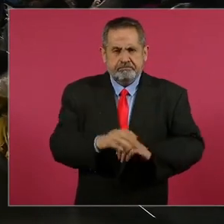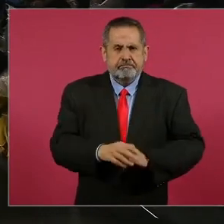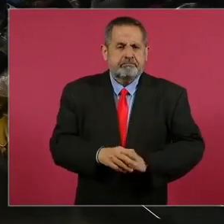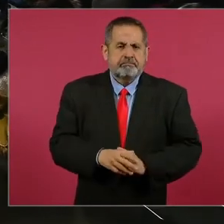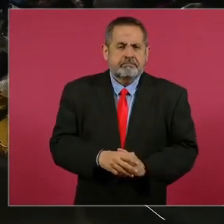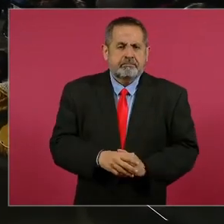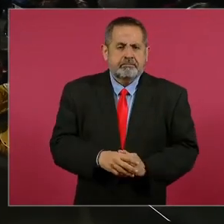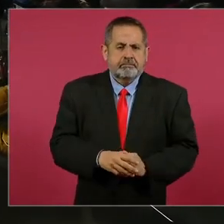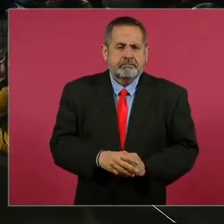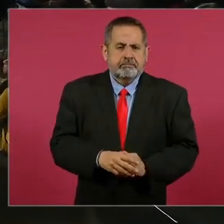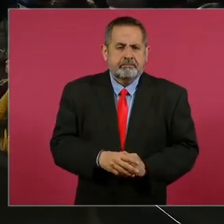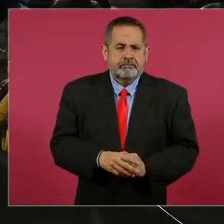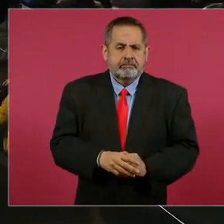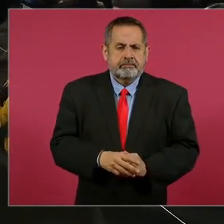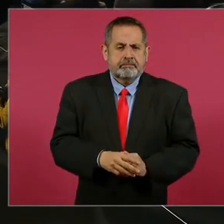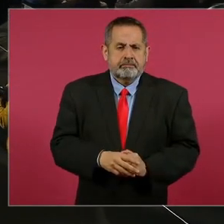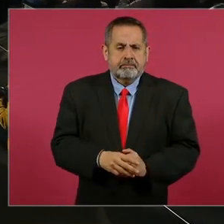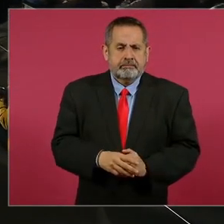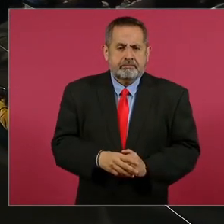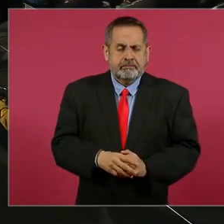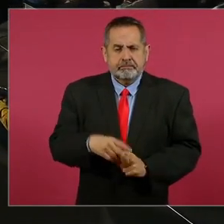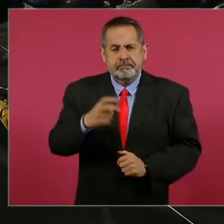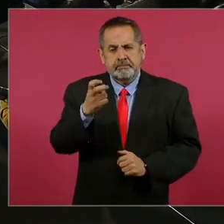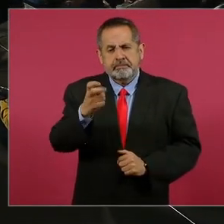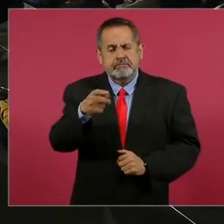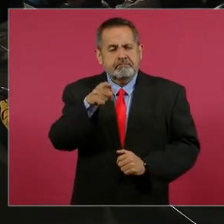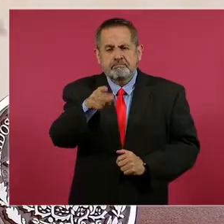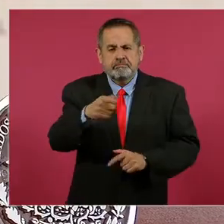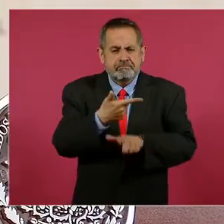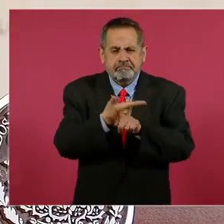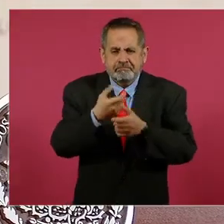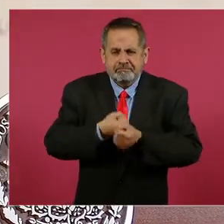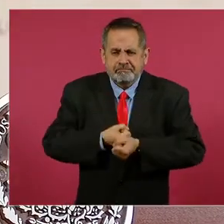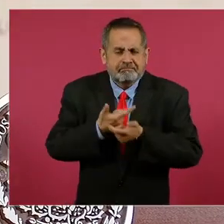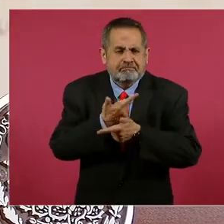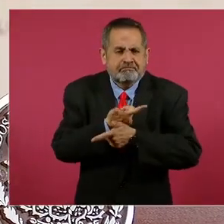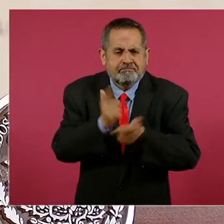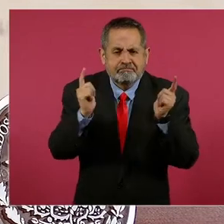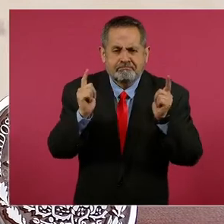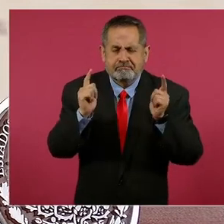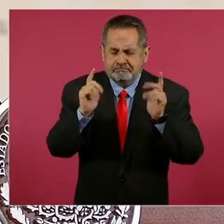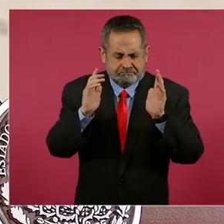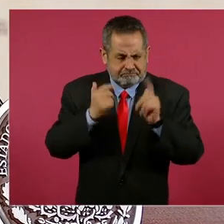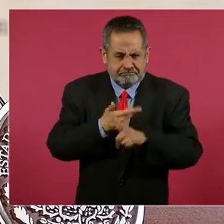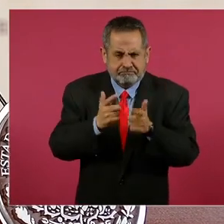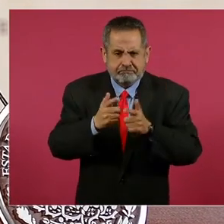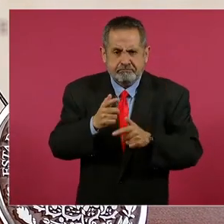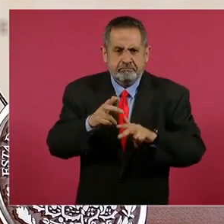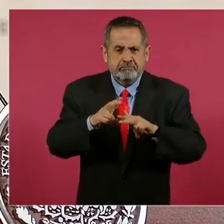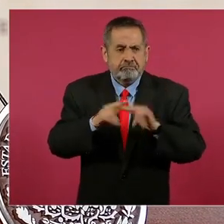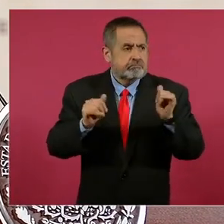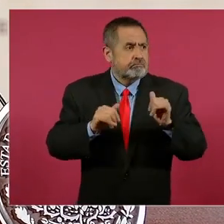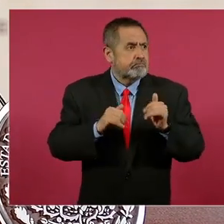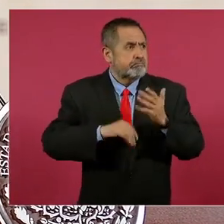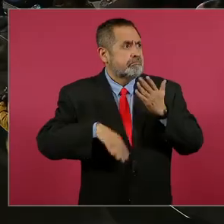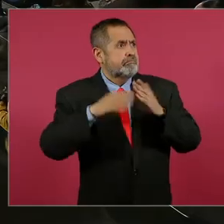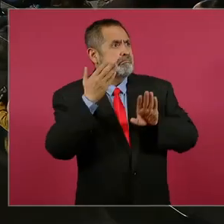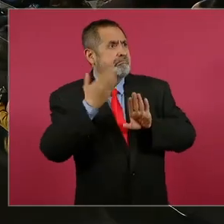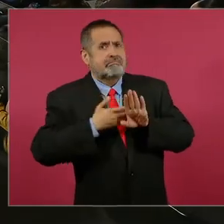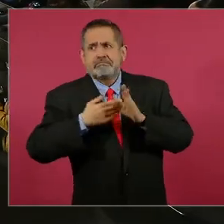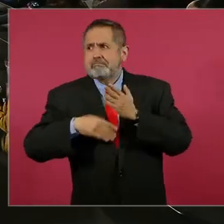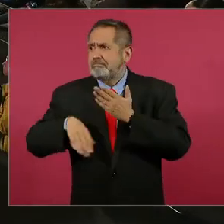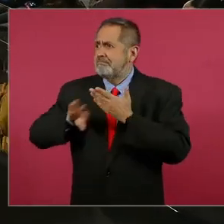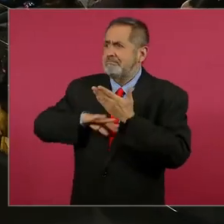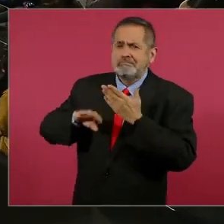es porque no puedo entrar. Ejerciendo tu libertad, ya pero no nadie... Eso. Nadie nos afecta. Ya no tengo